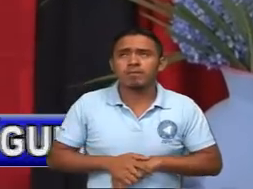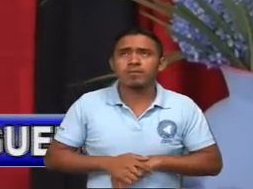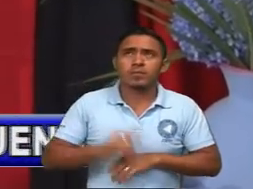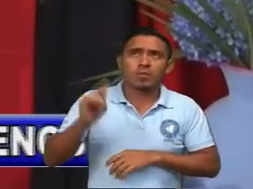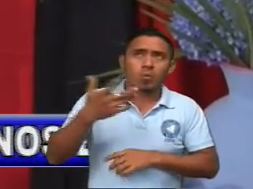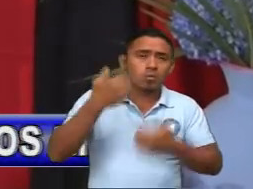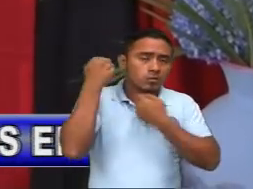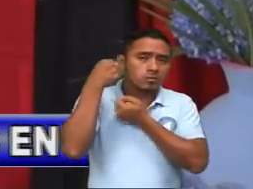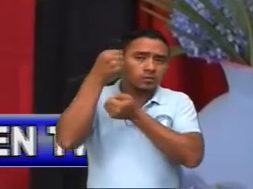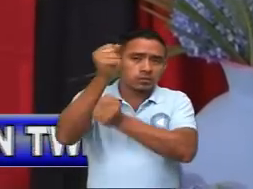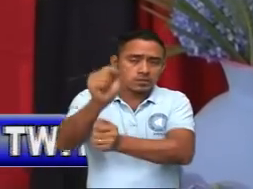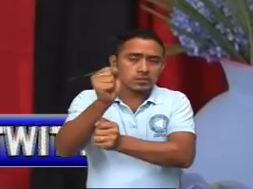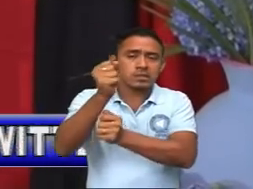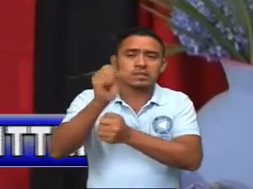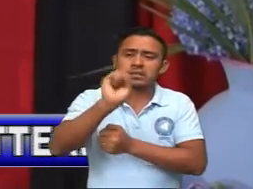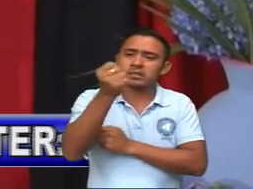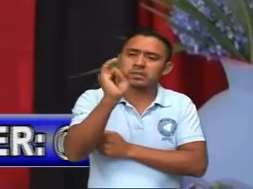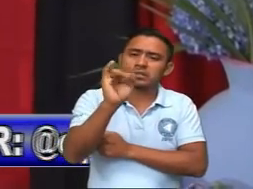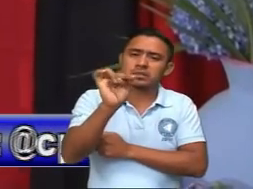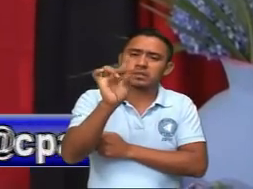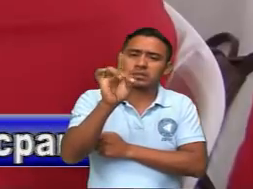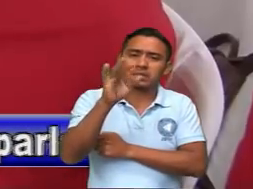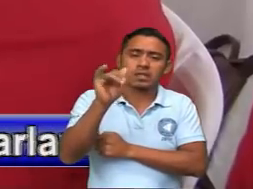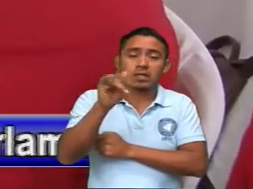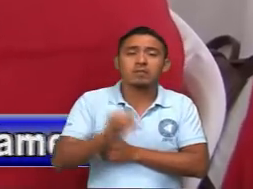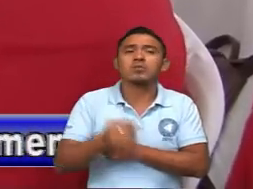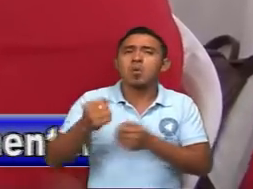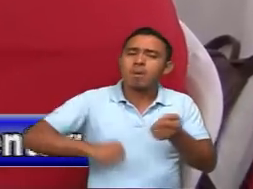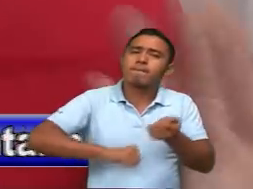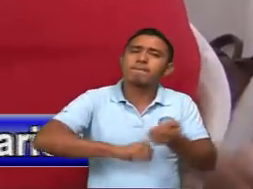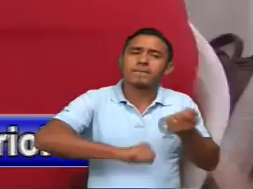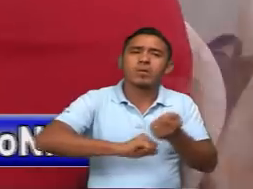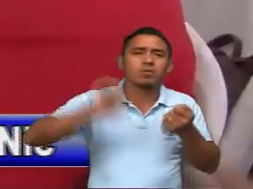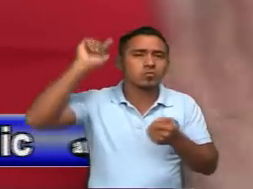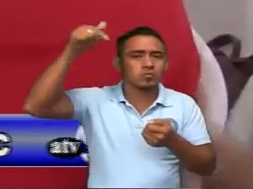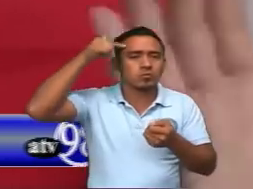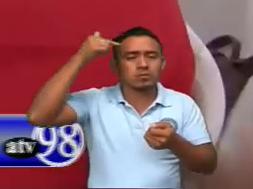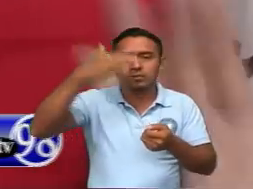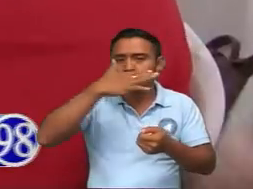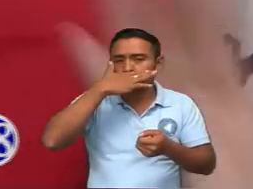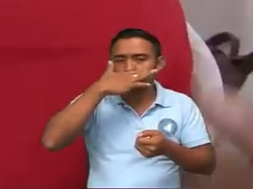líderes sindicales reiteraron su respaldo al buen gobierno sandinista.